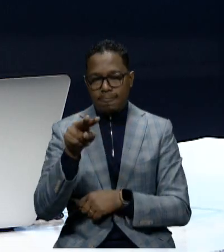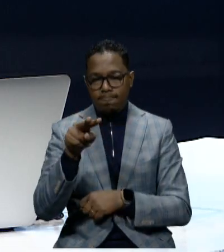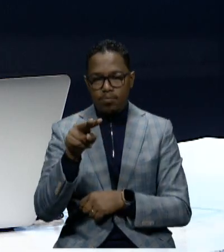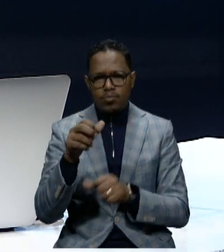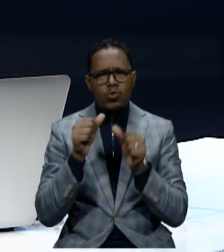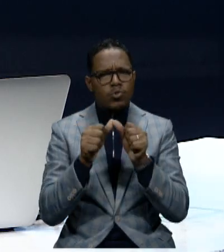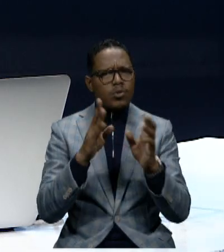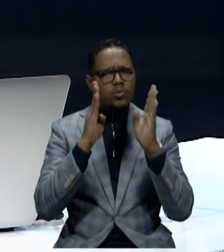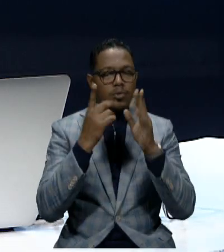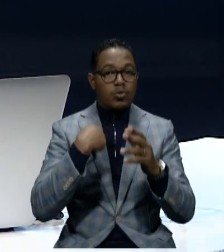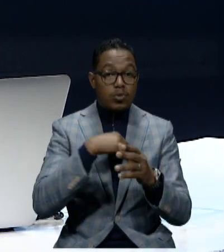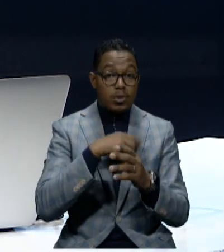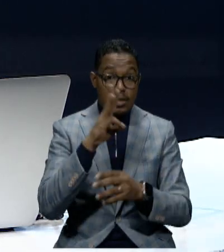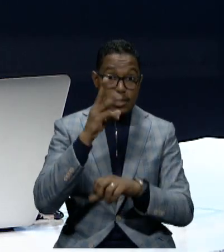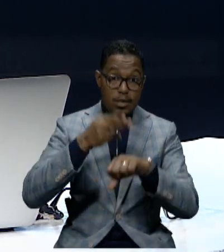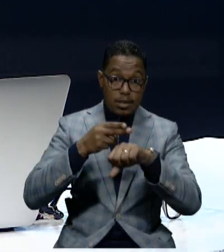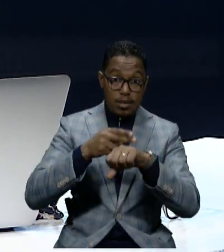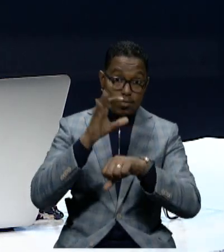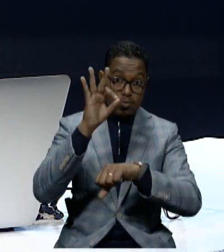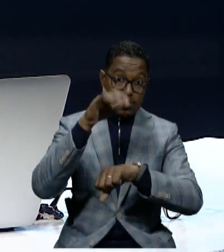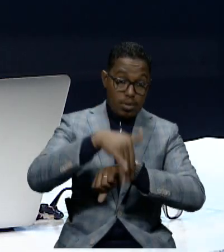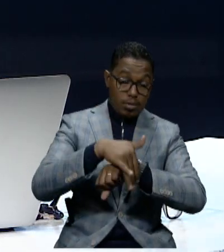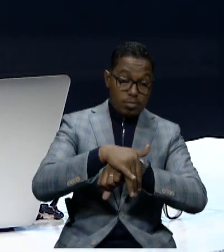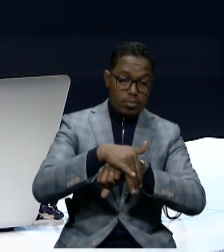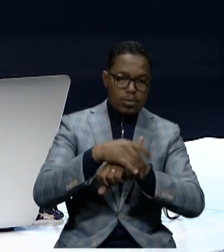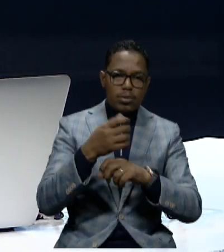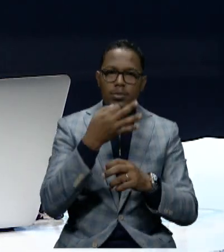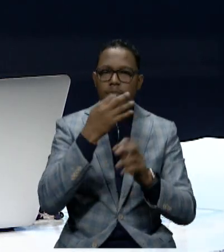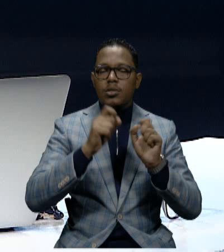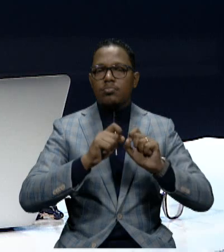con nosotros. Recordarles que a las 6 de la tarde y 9 de la noche son